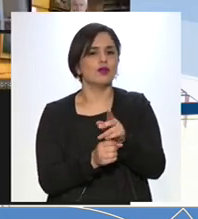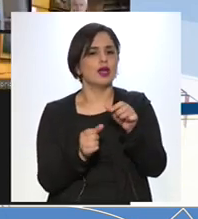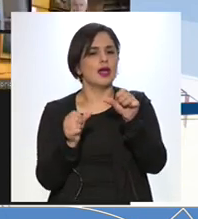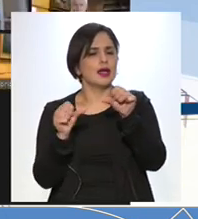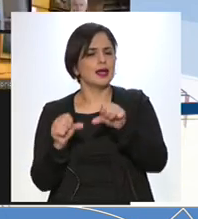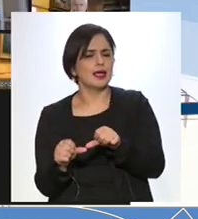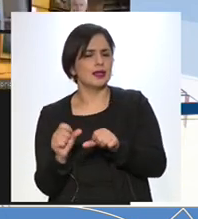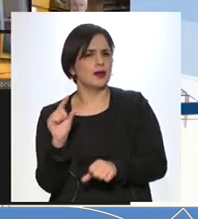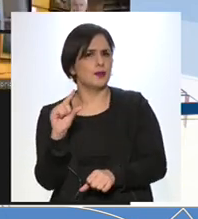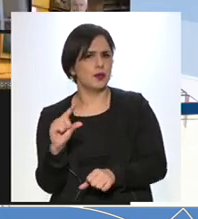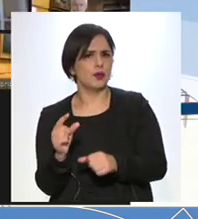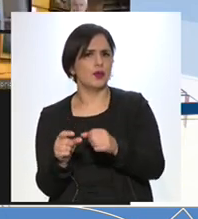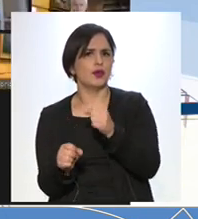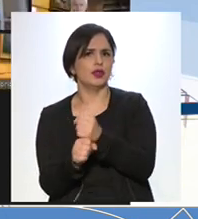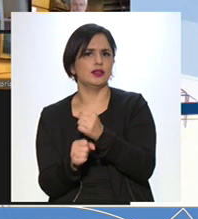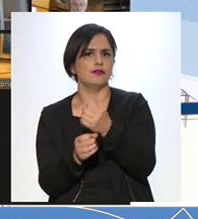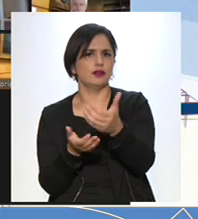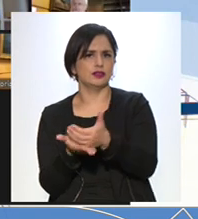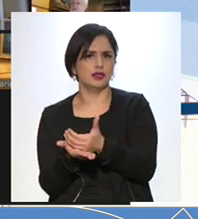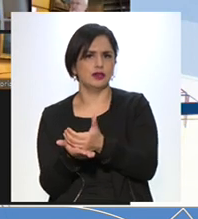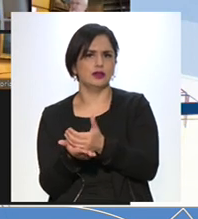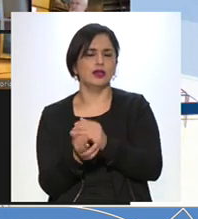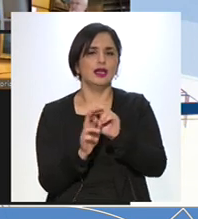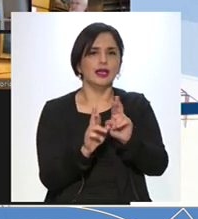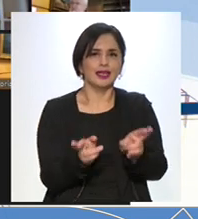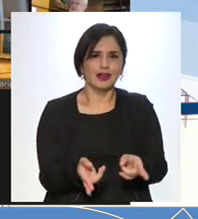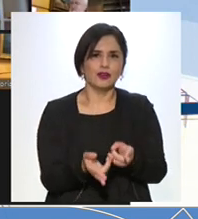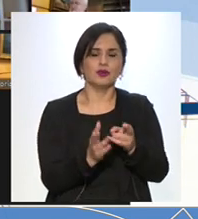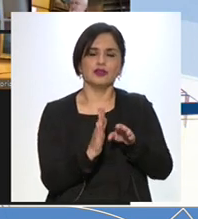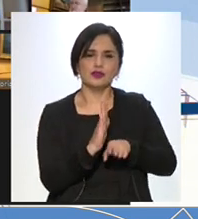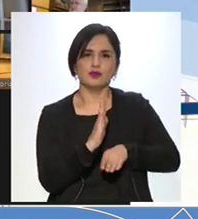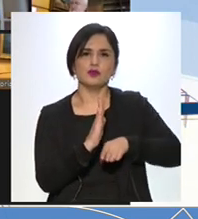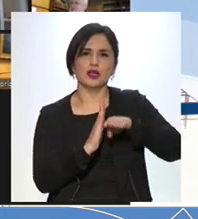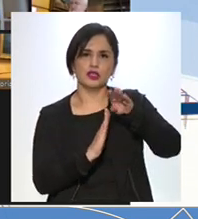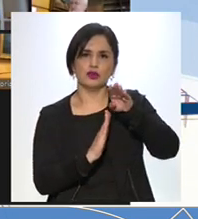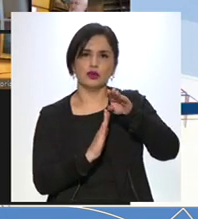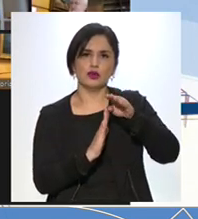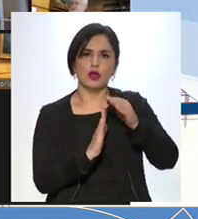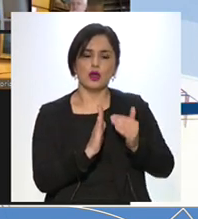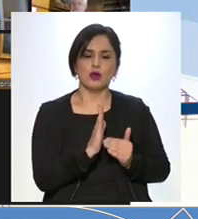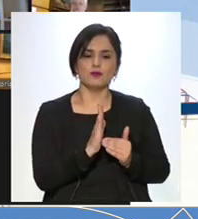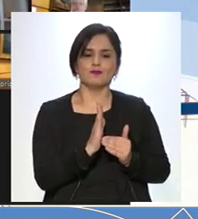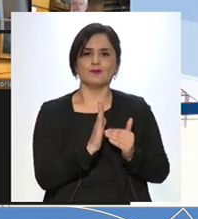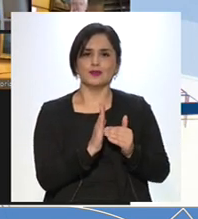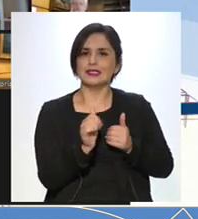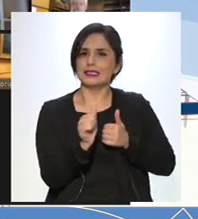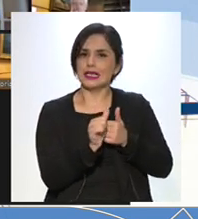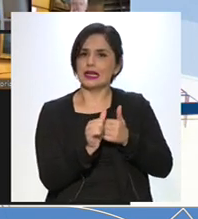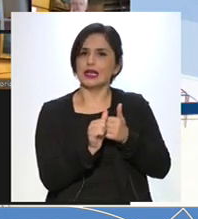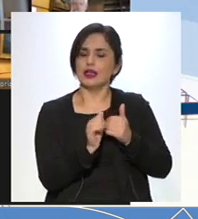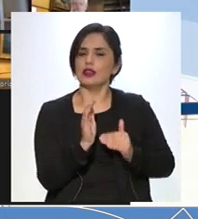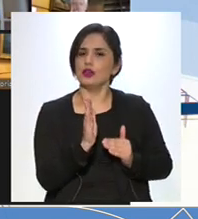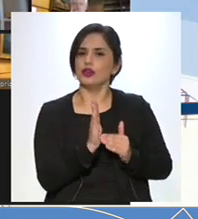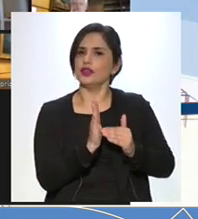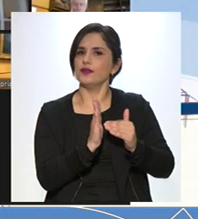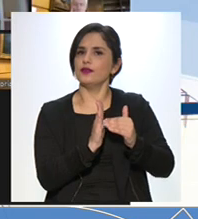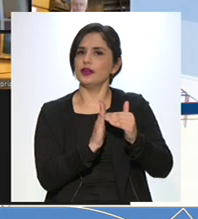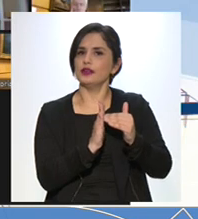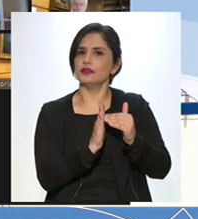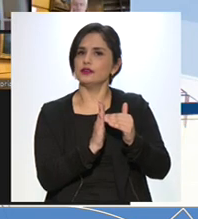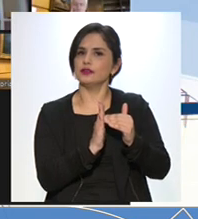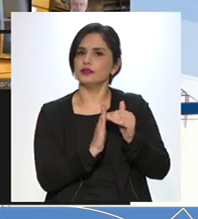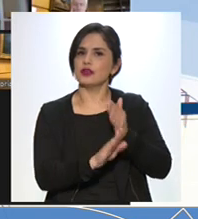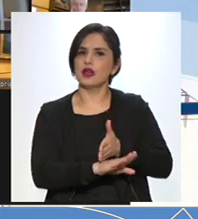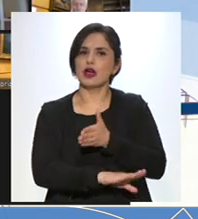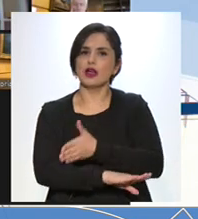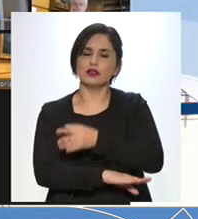del empleo asalariado y una recuperación mayor volviendo a los niveles, acercándose a los niveles de previos